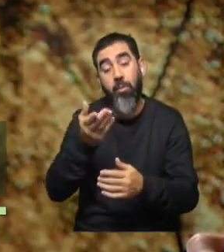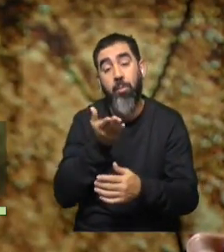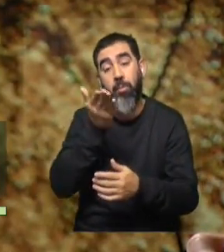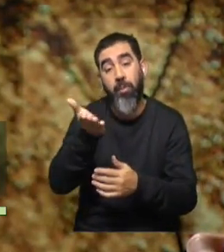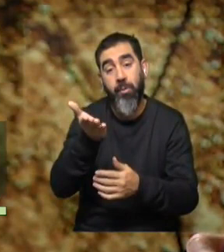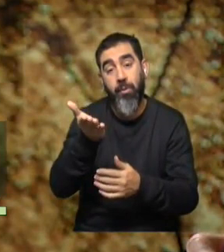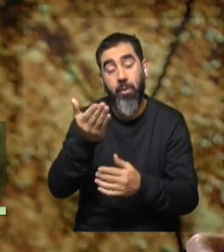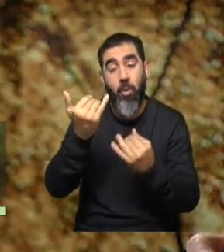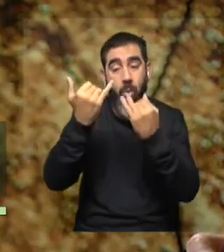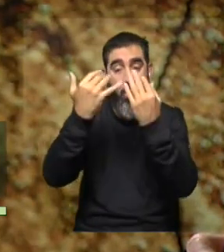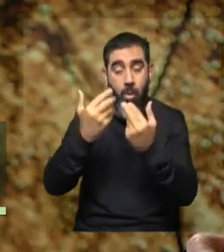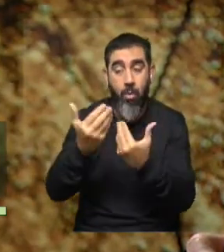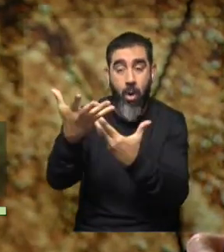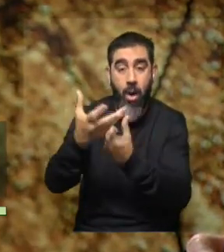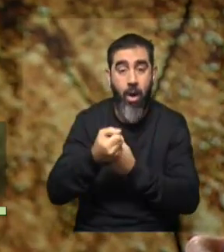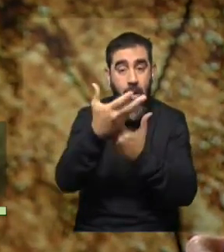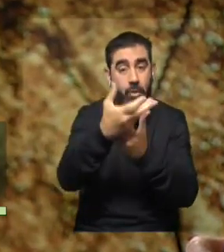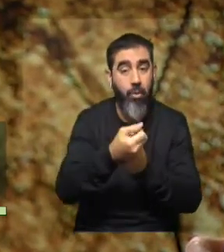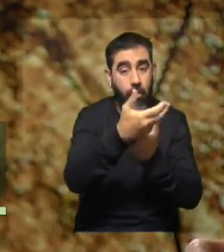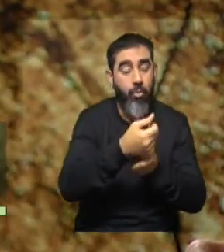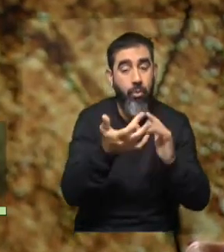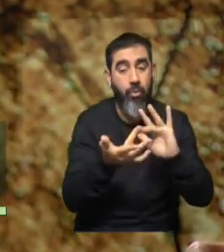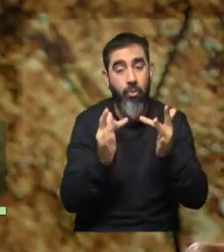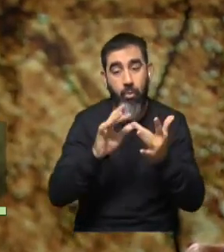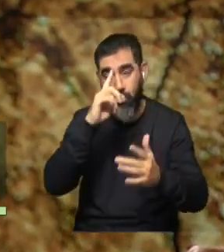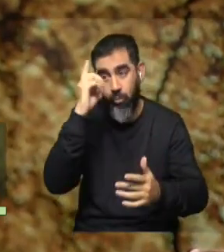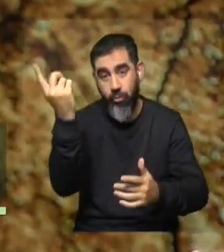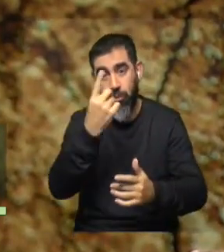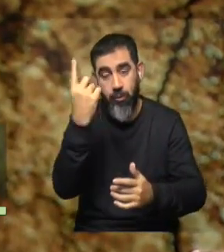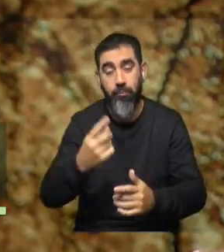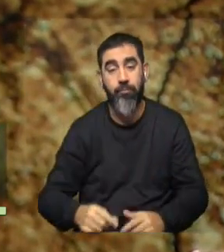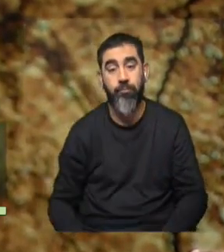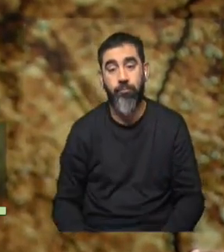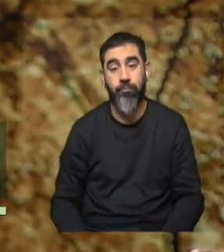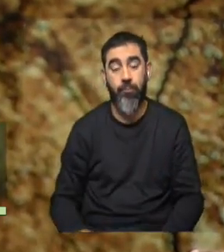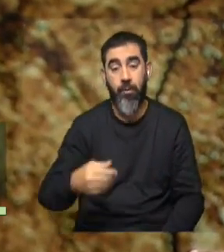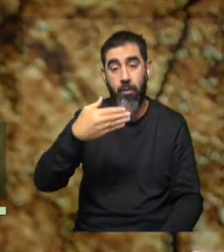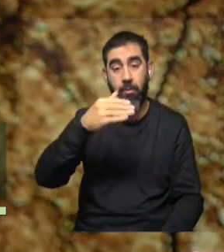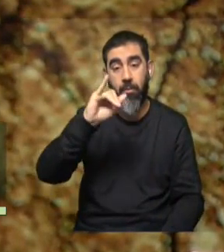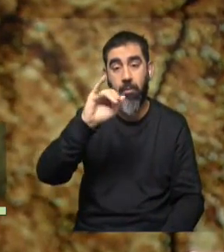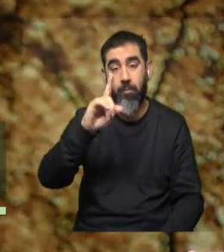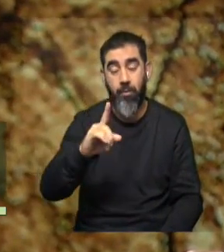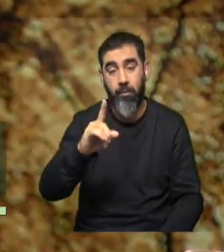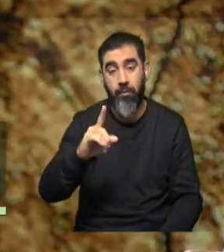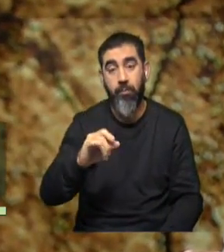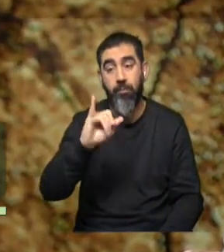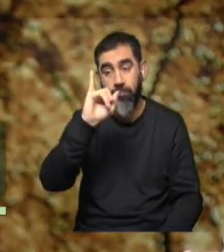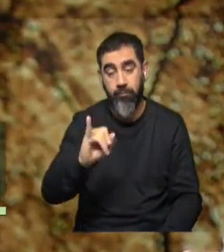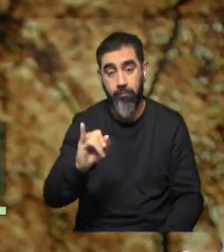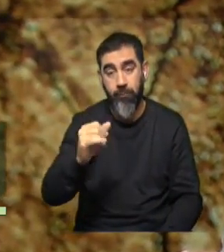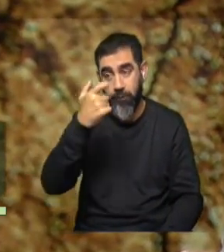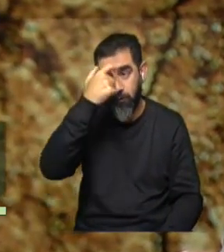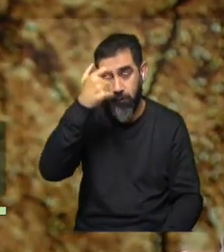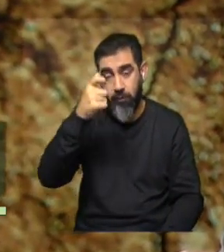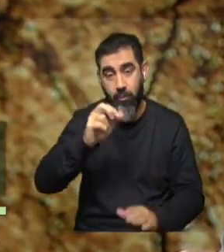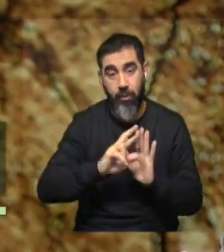las diferentes organismos ayuda a través de los contactos internacionales desde el Vid se acercaron a nosotros los técnicos